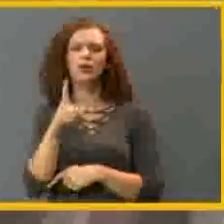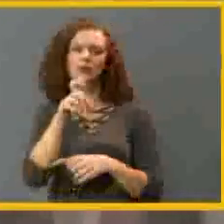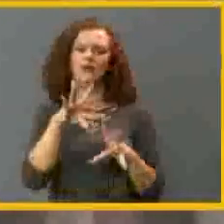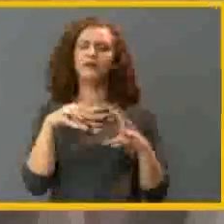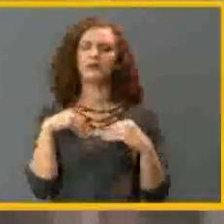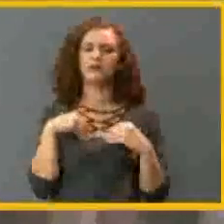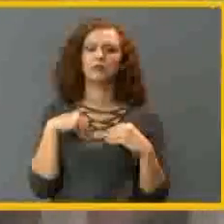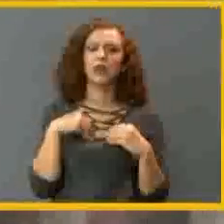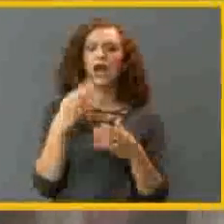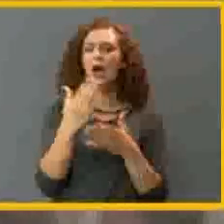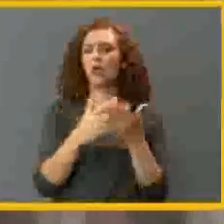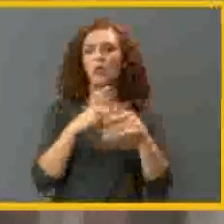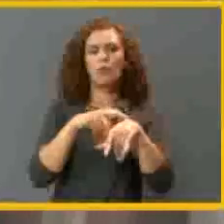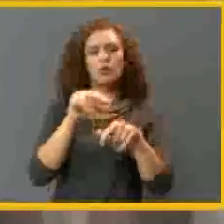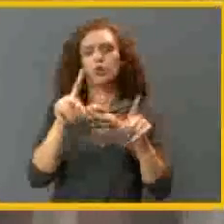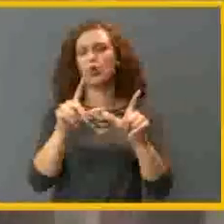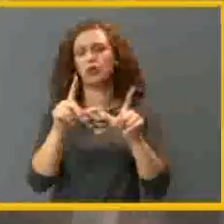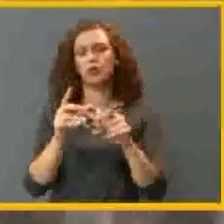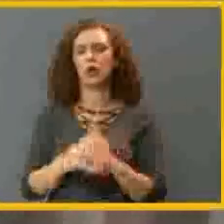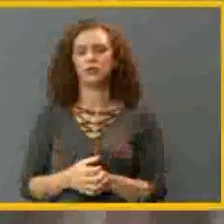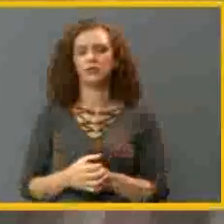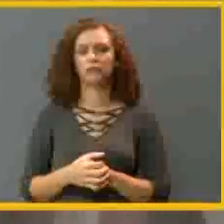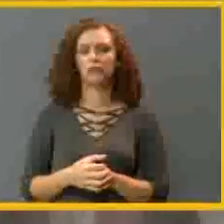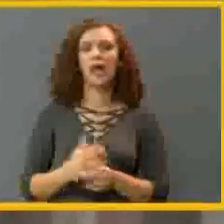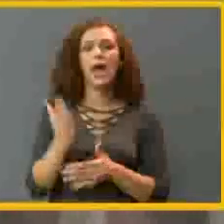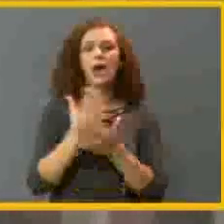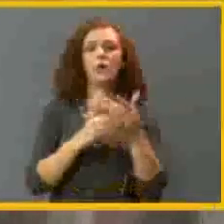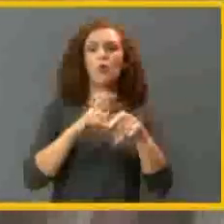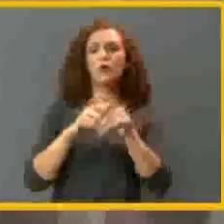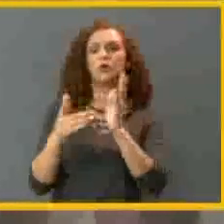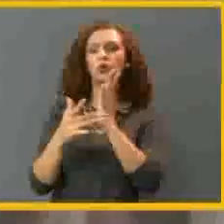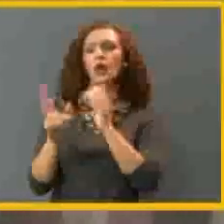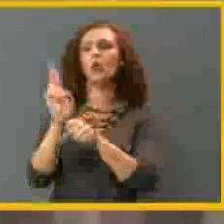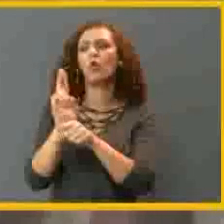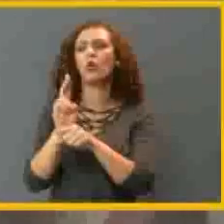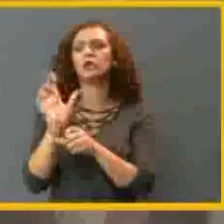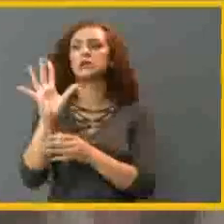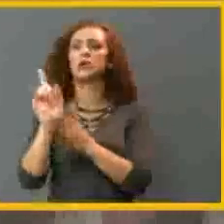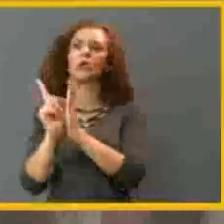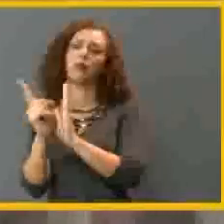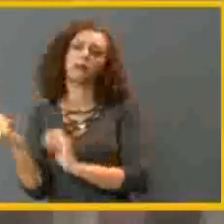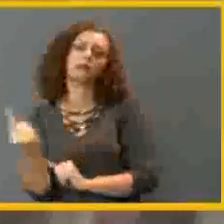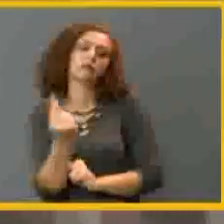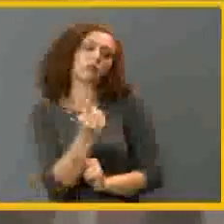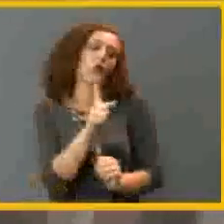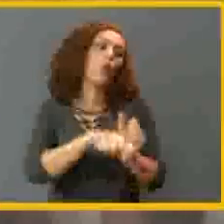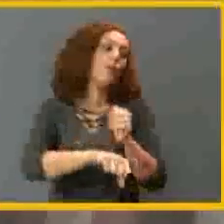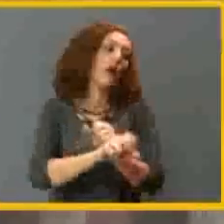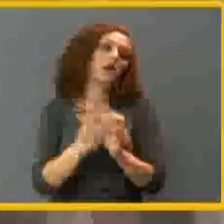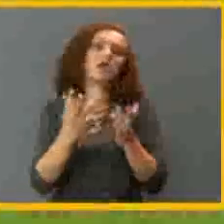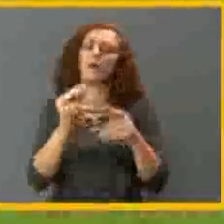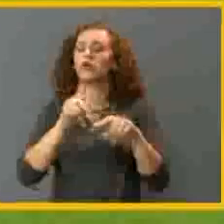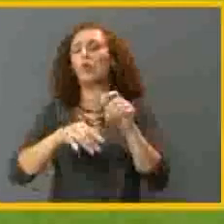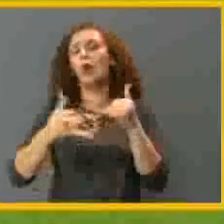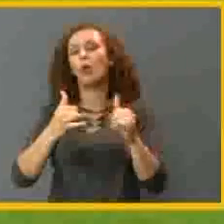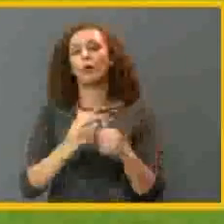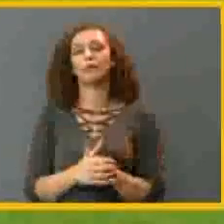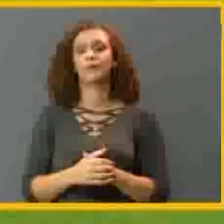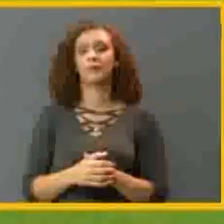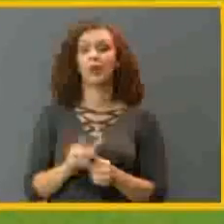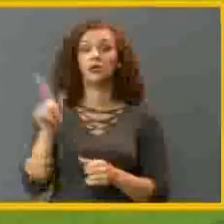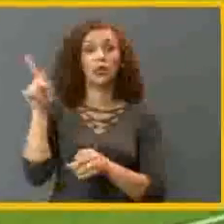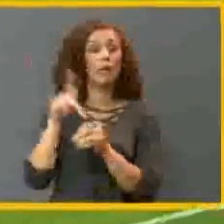aceptar de que en algún momento no va a ser titular. En algún momento el técnico lo va a utilizar 5 minutos, o inclusive en un partido no va a poder jugar. Tras